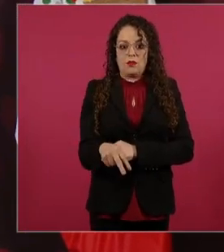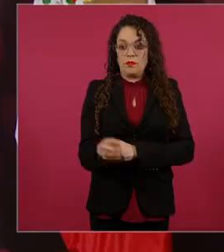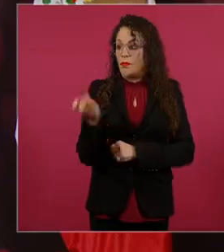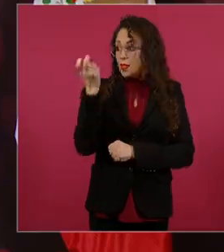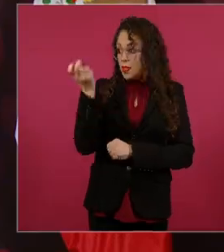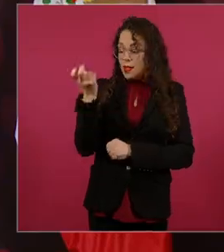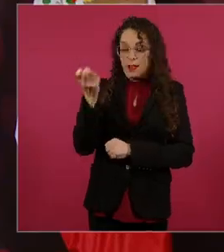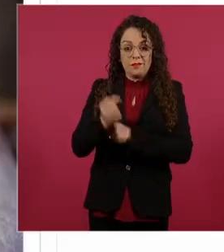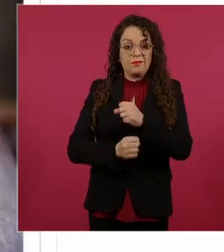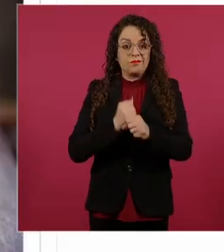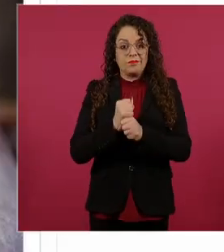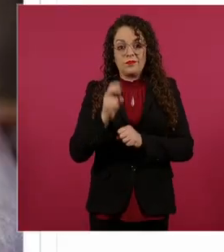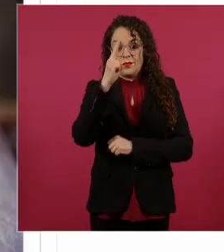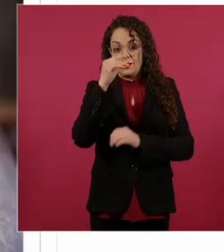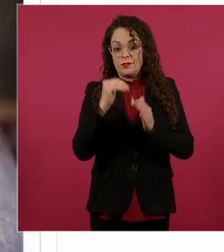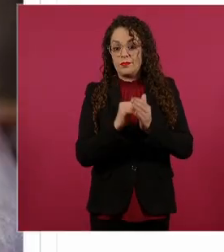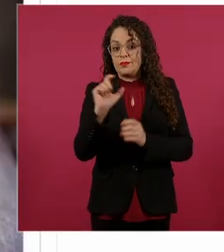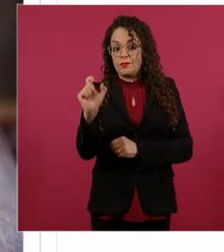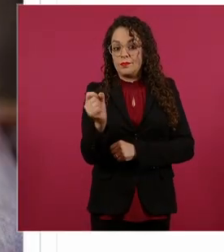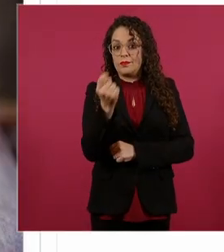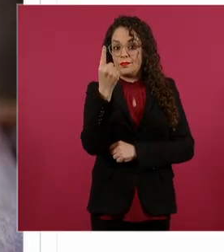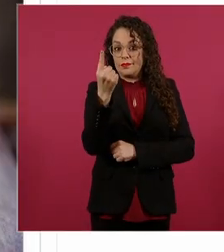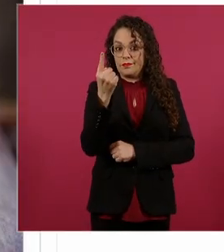en la elección intermedia